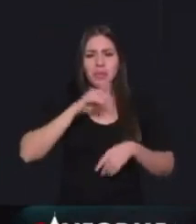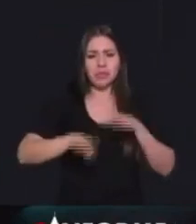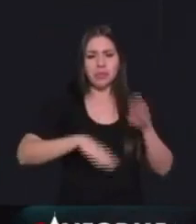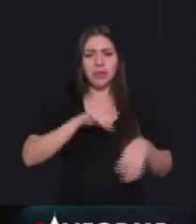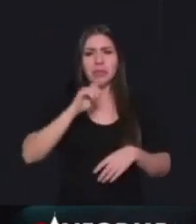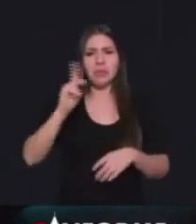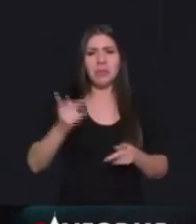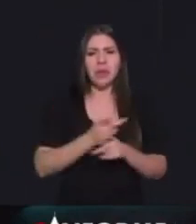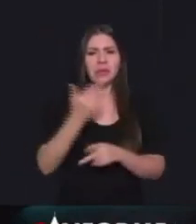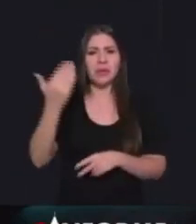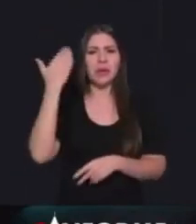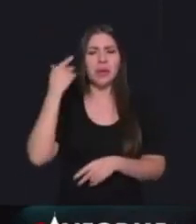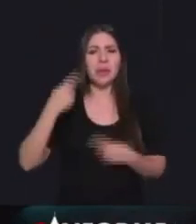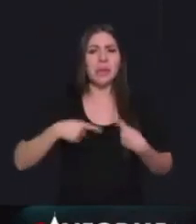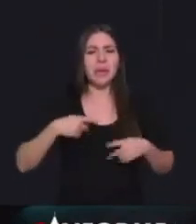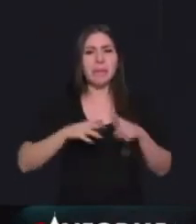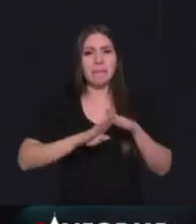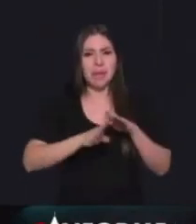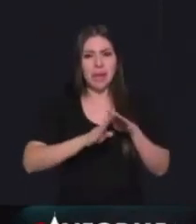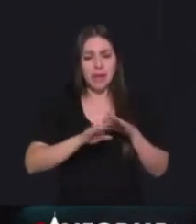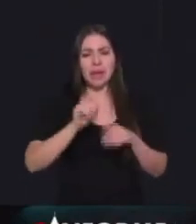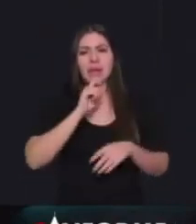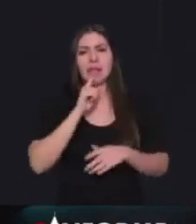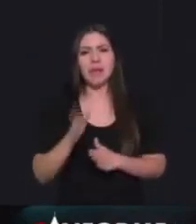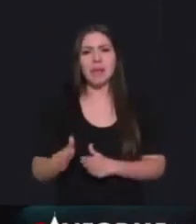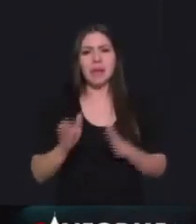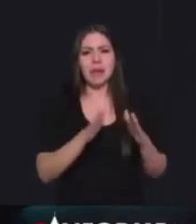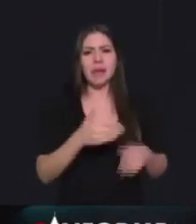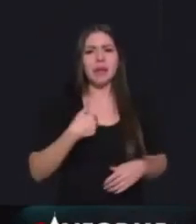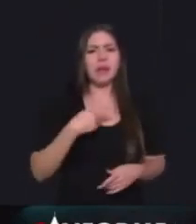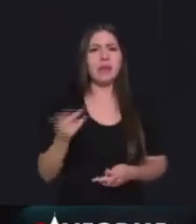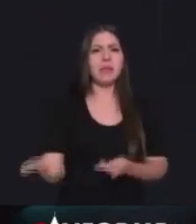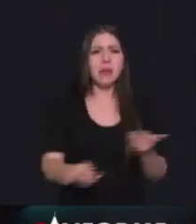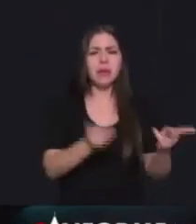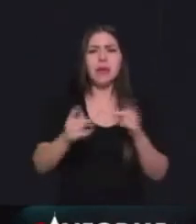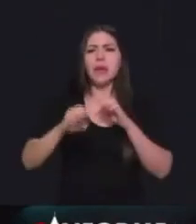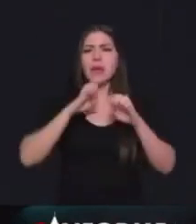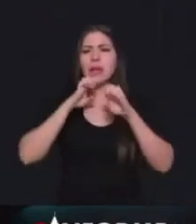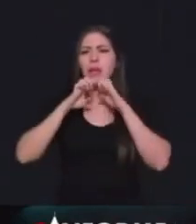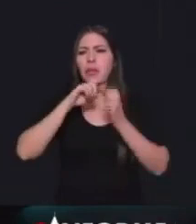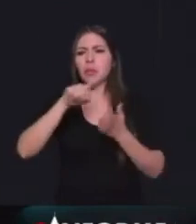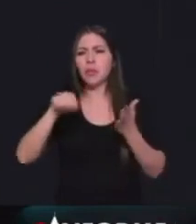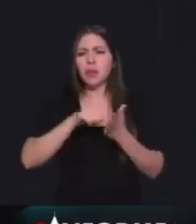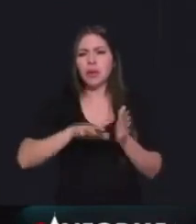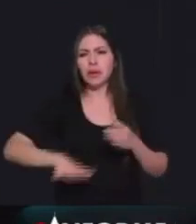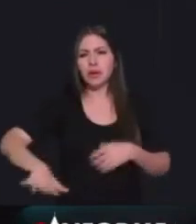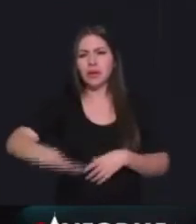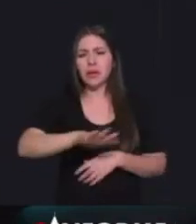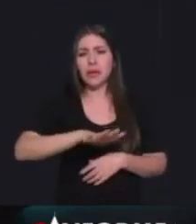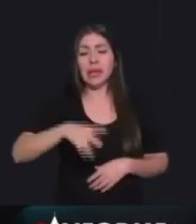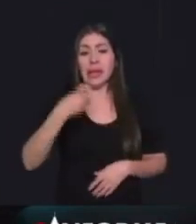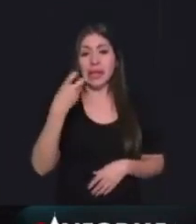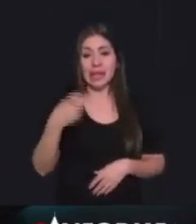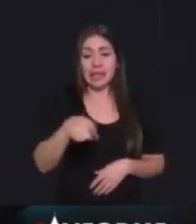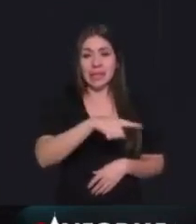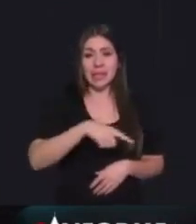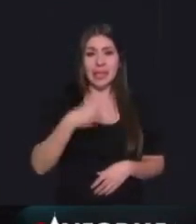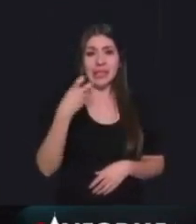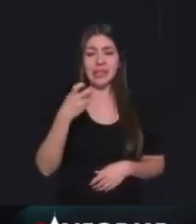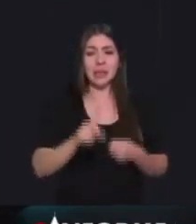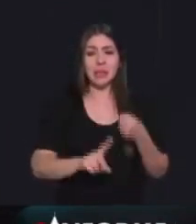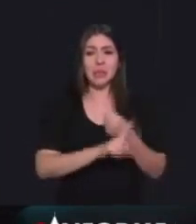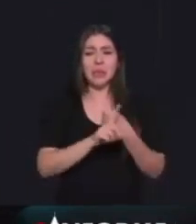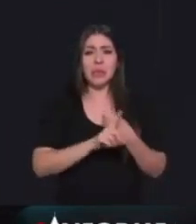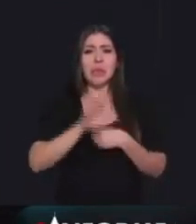migrantes. Y bueno, en las entrevistas que he podido realizar en esa región, parece ser que estos no son